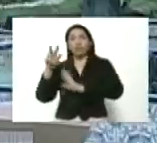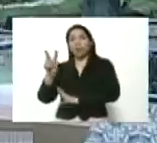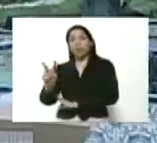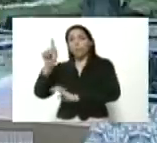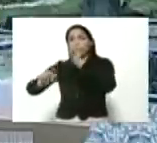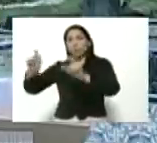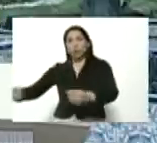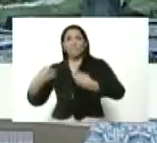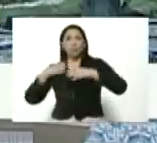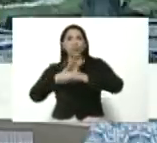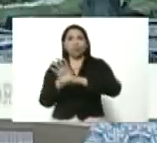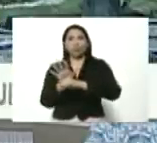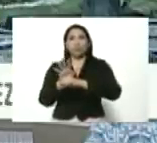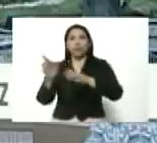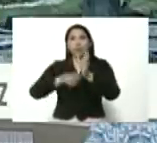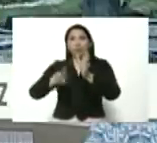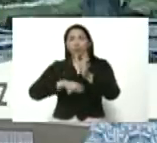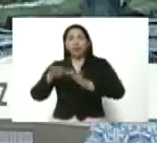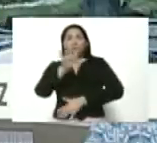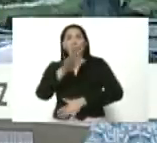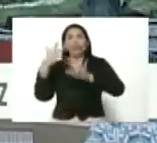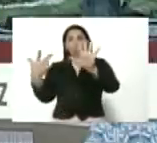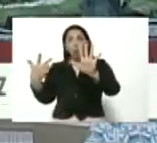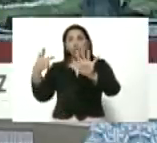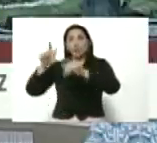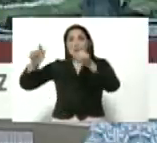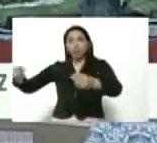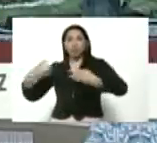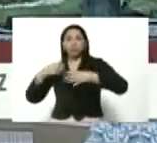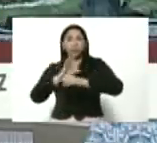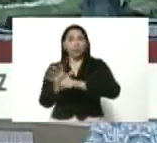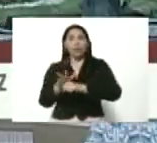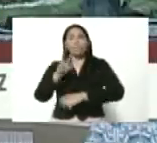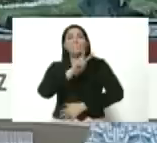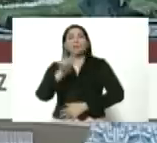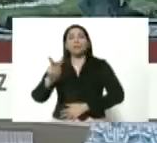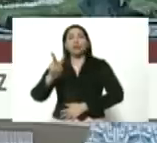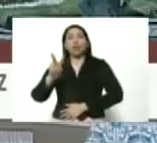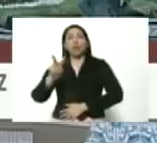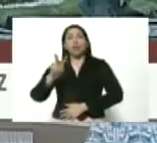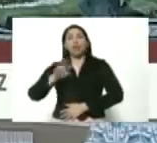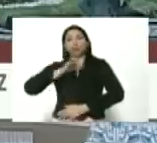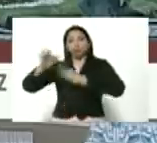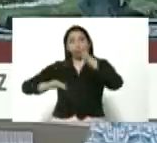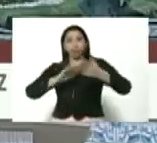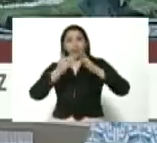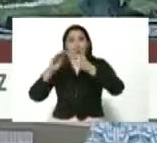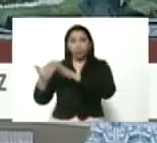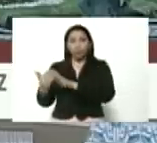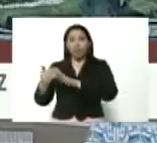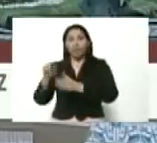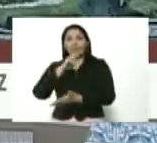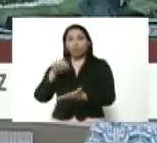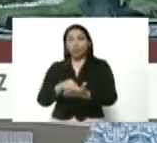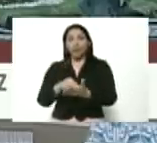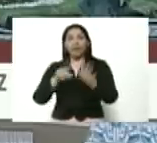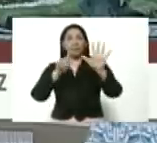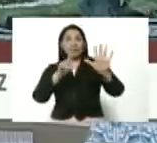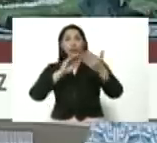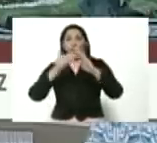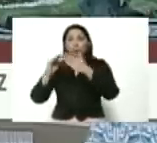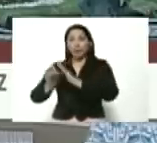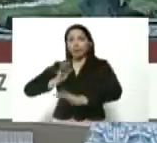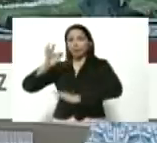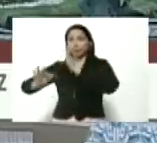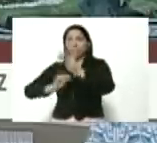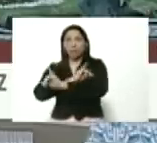repito de los 58 casos 22 son casos nacionales 6 de ellos son de transmisión comunitaria como